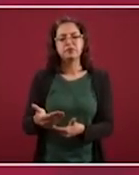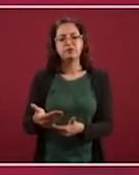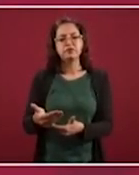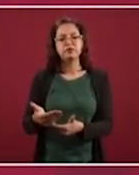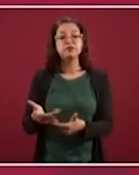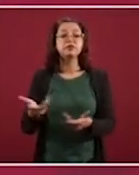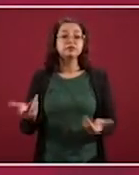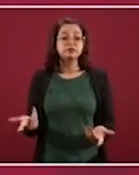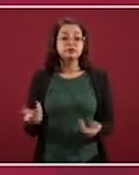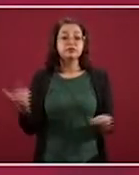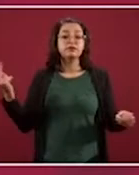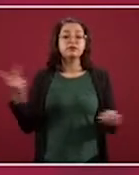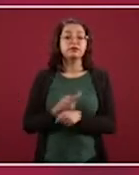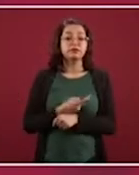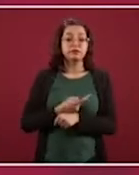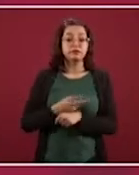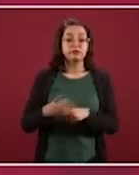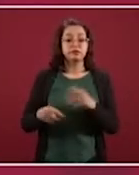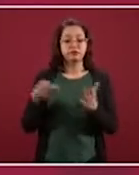al parecer de ahí